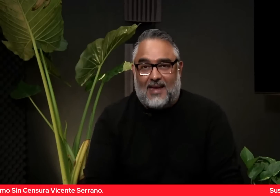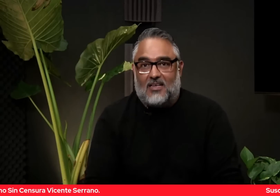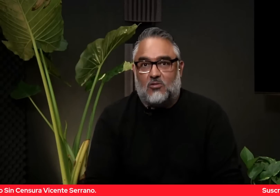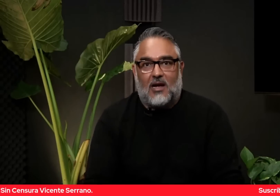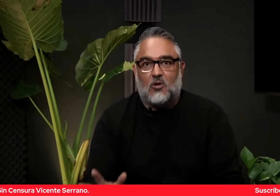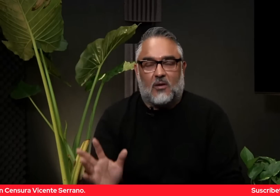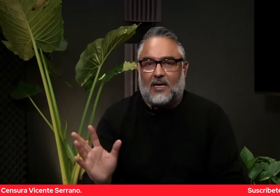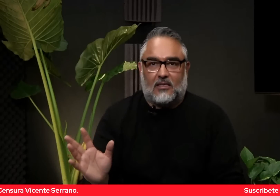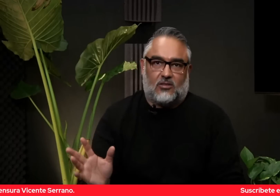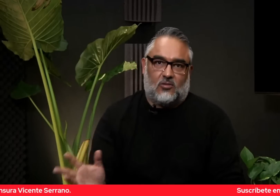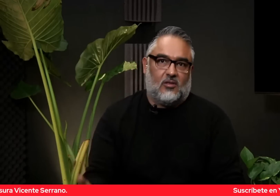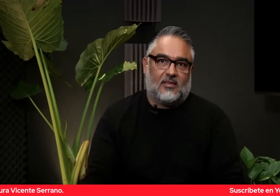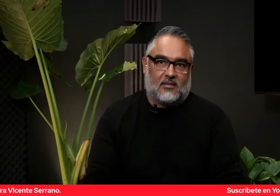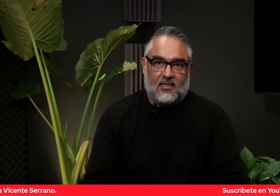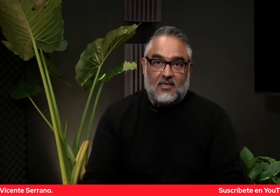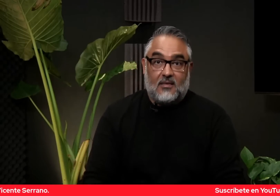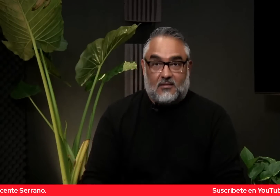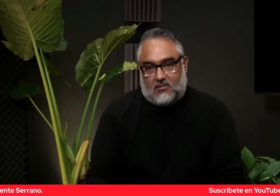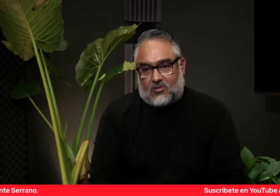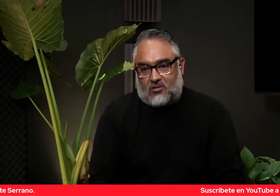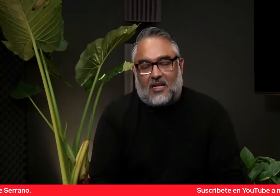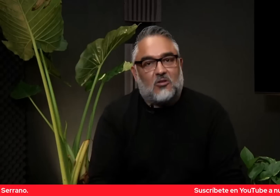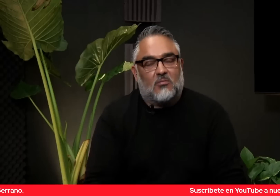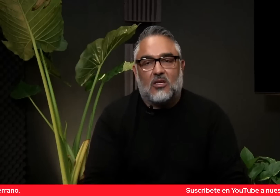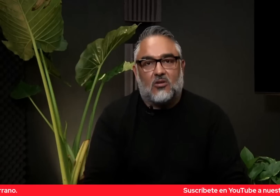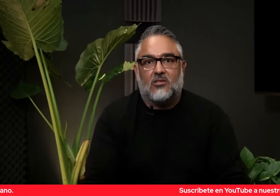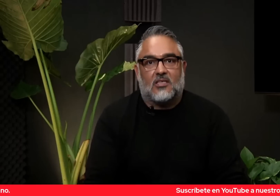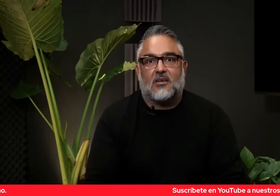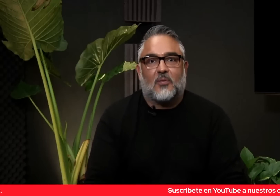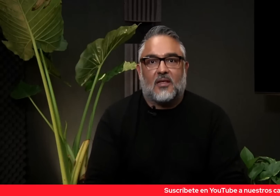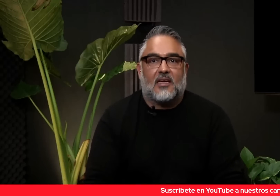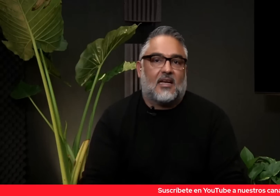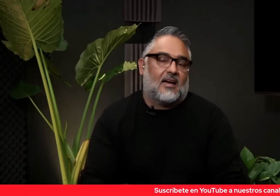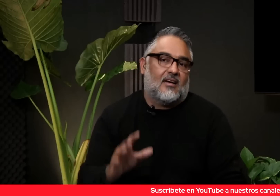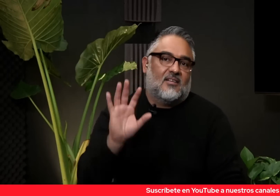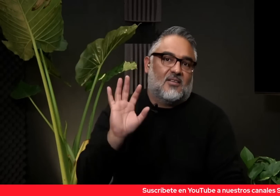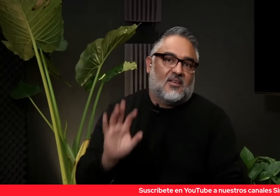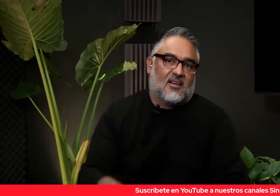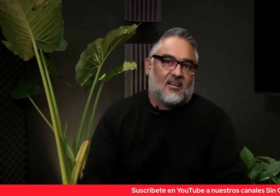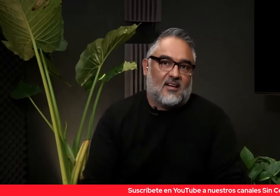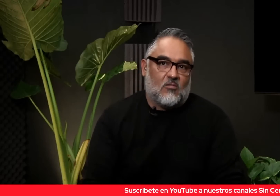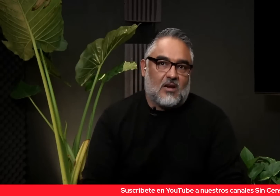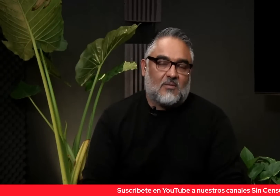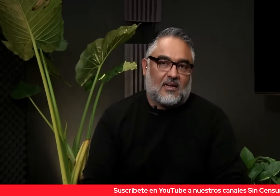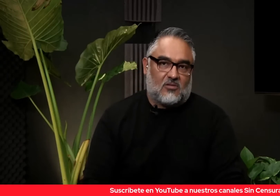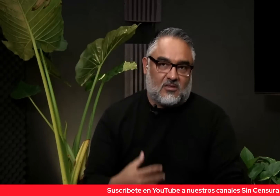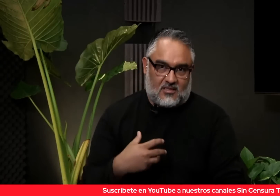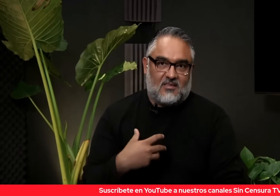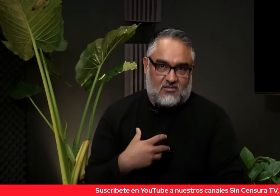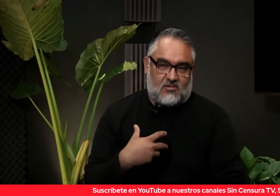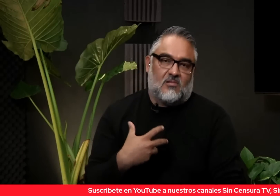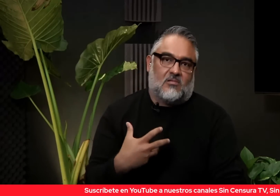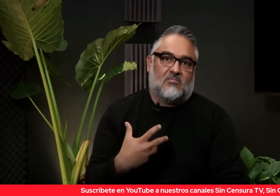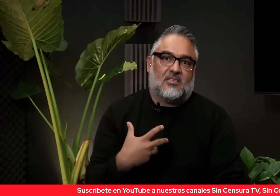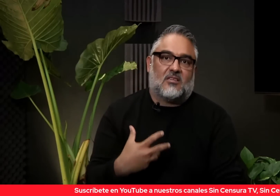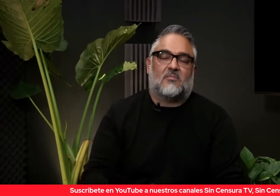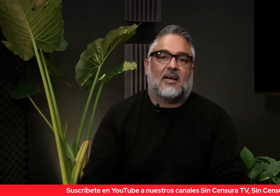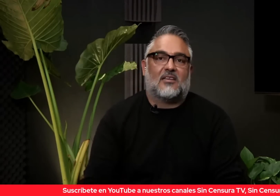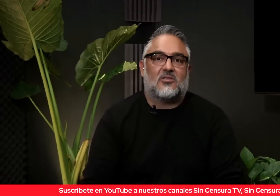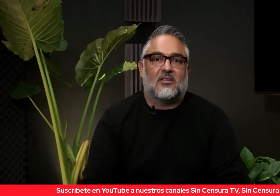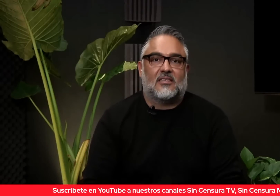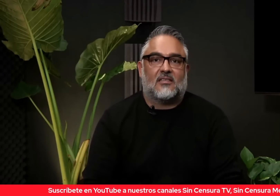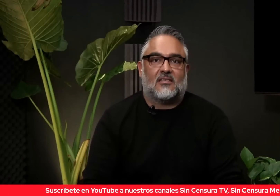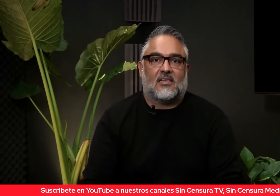de un mes o algo de vacaciones. Digo, con tanto millón sí se puede ir a unas vacaciones como